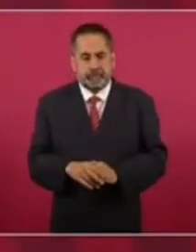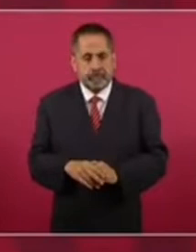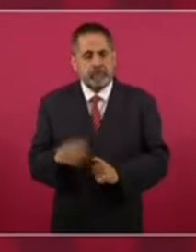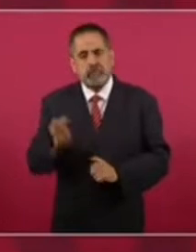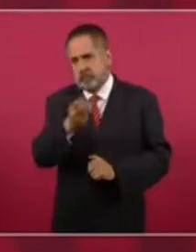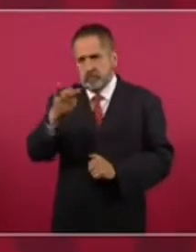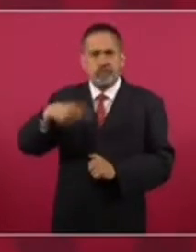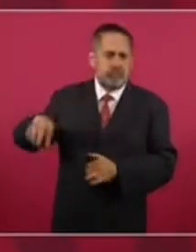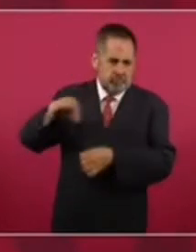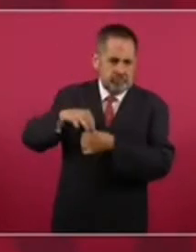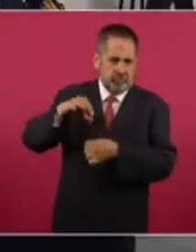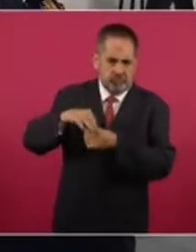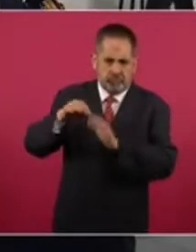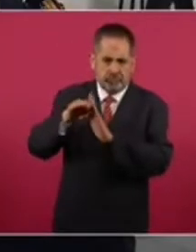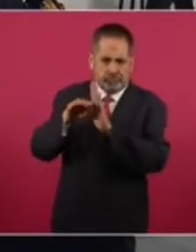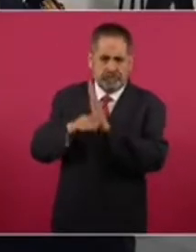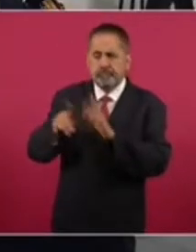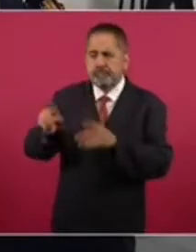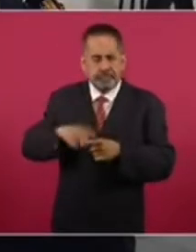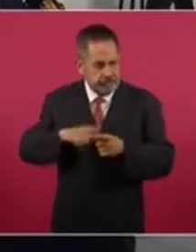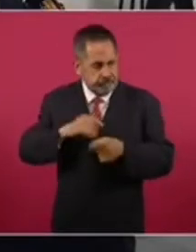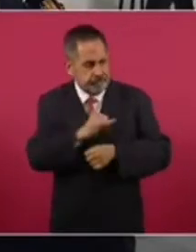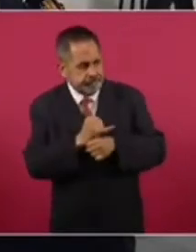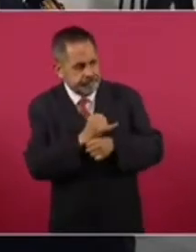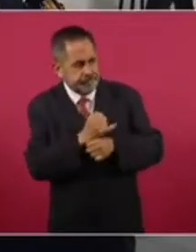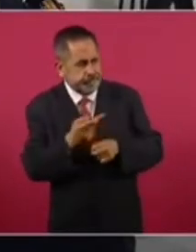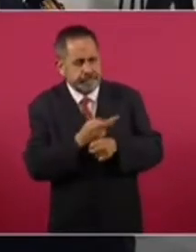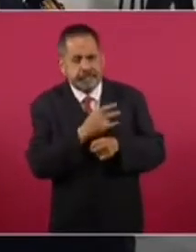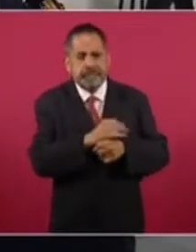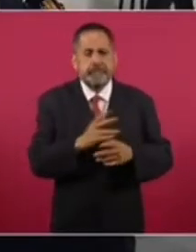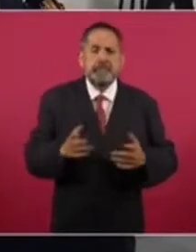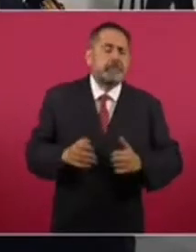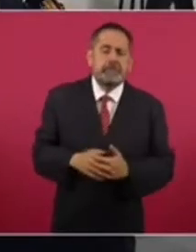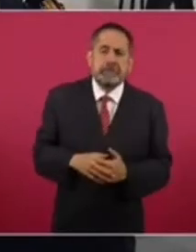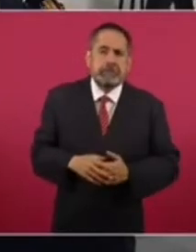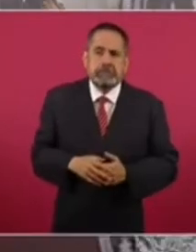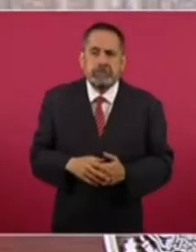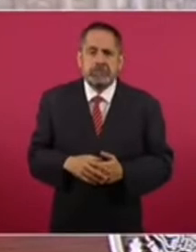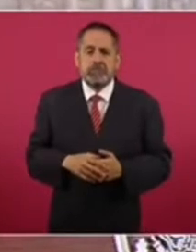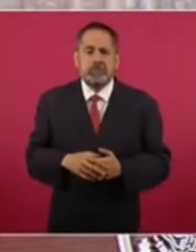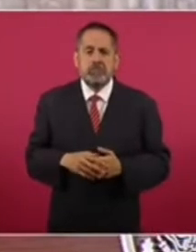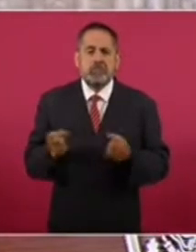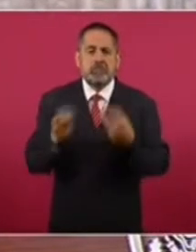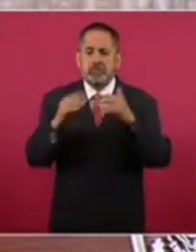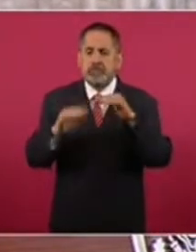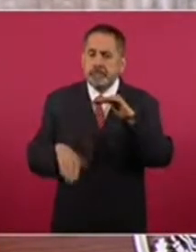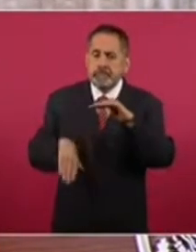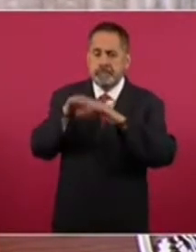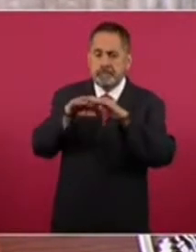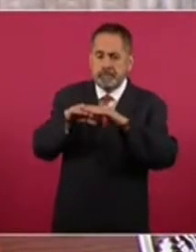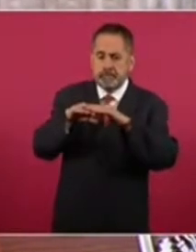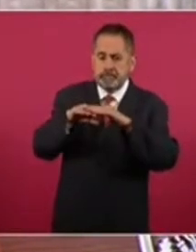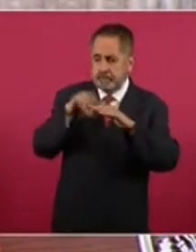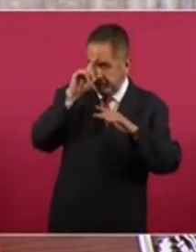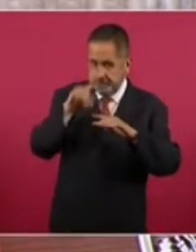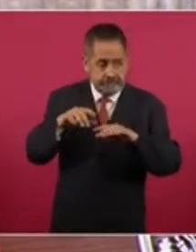votaron porque se investigara a los presidentes, pero no se llegó al